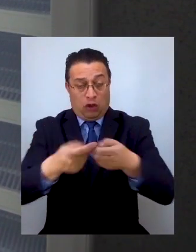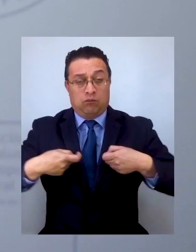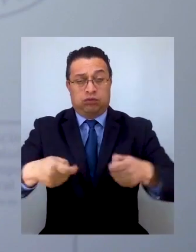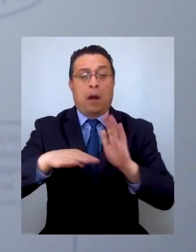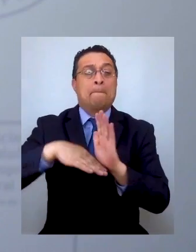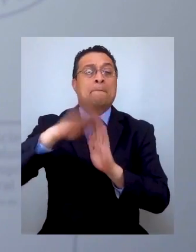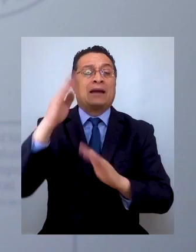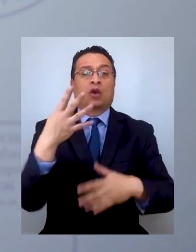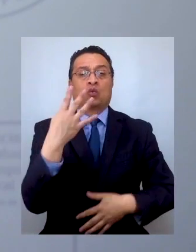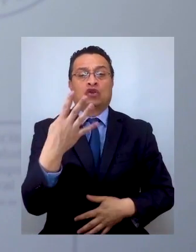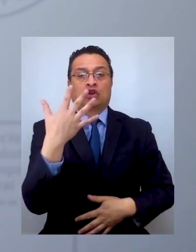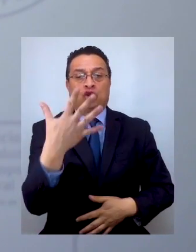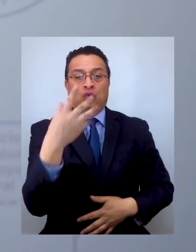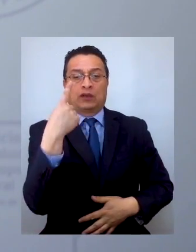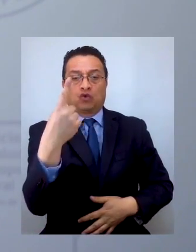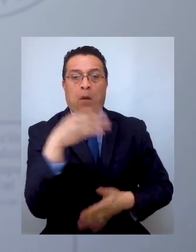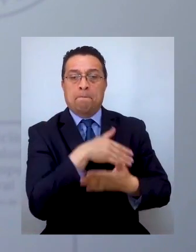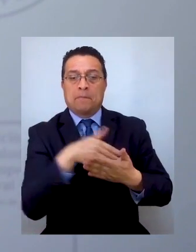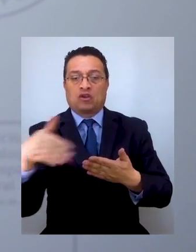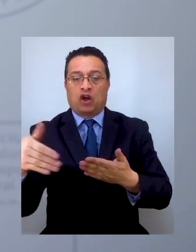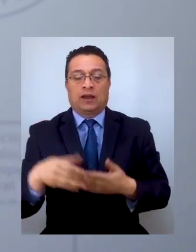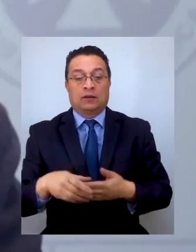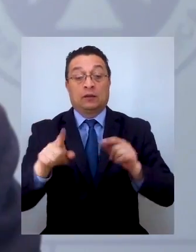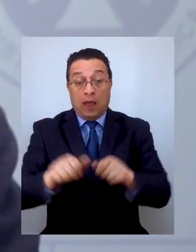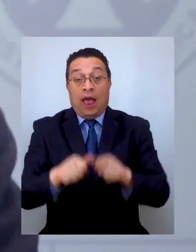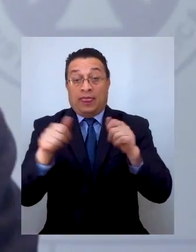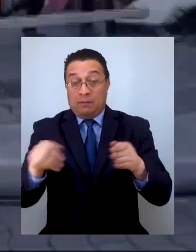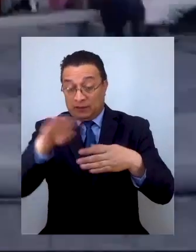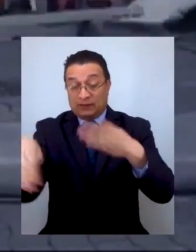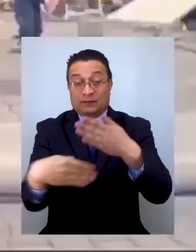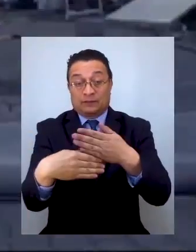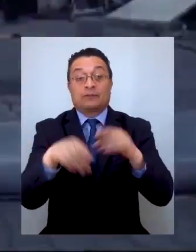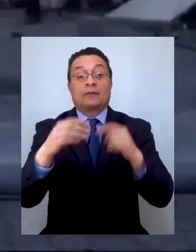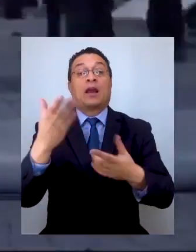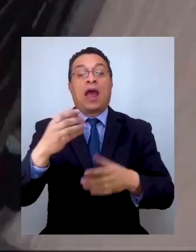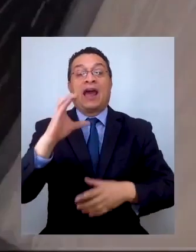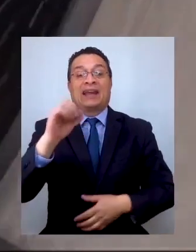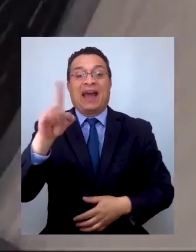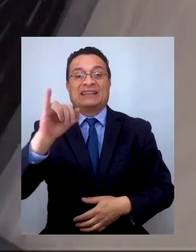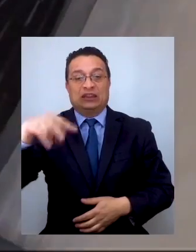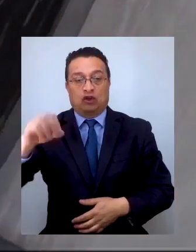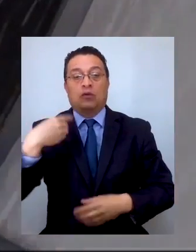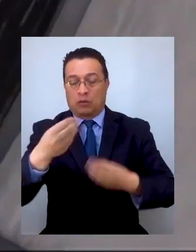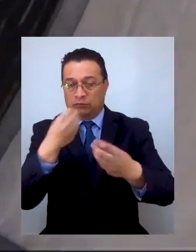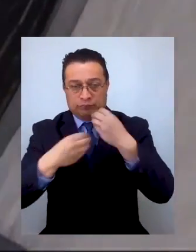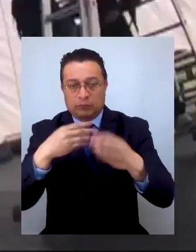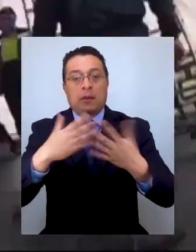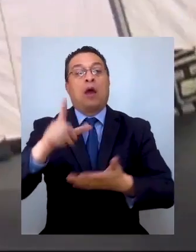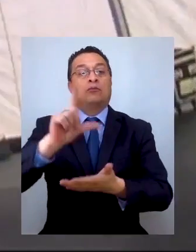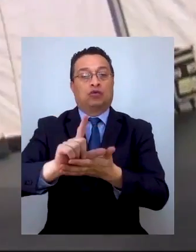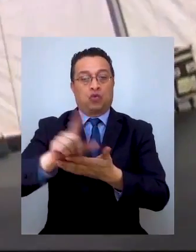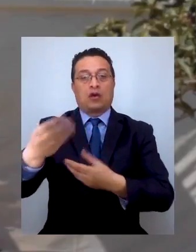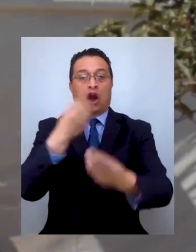con un costo superior a los 451 millones de pesos. Esto se suma a la carpa casino instalada para mejorar las